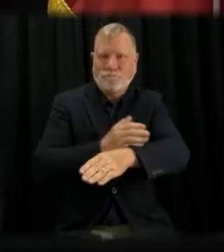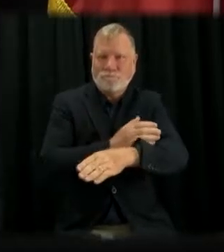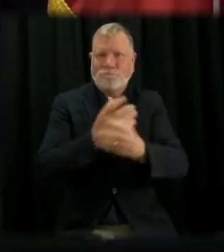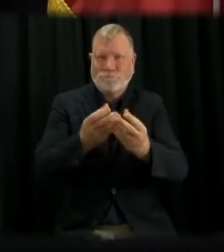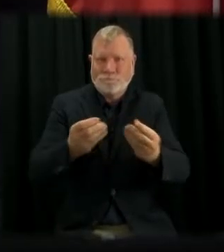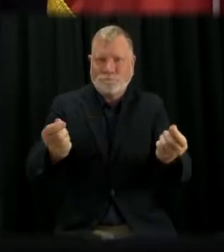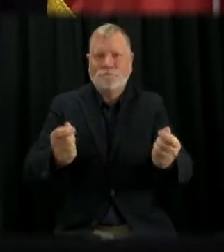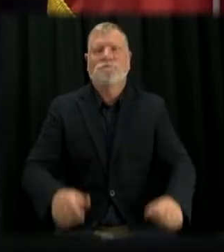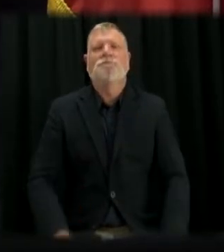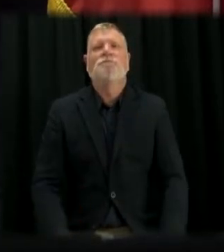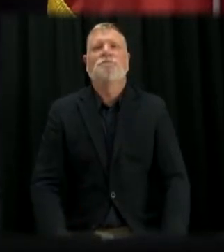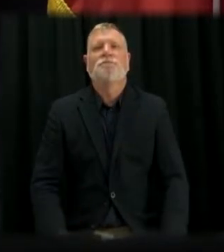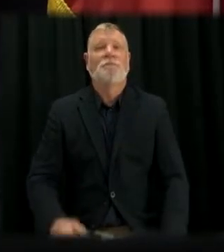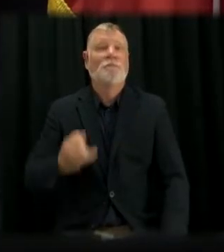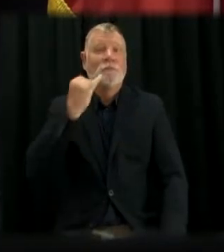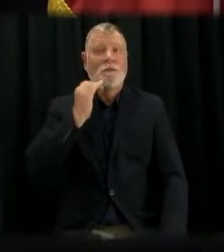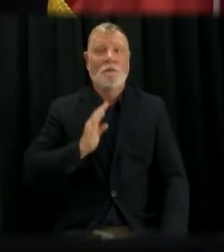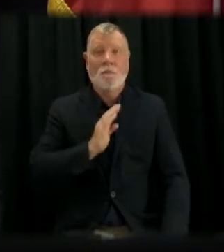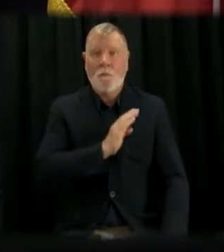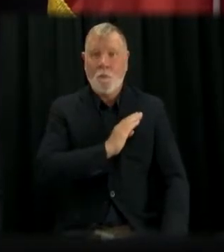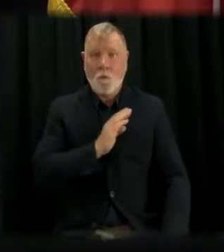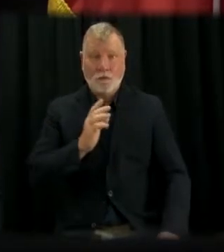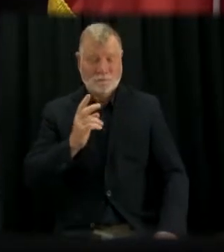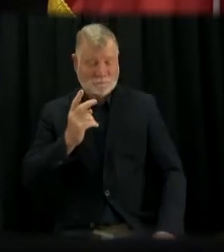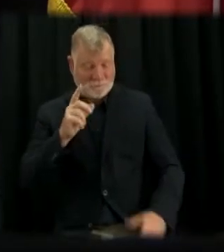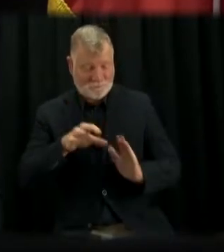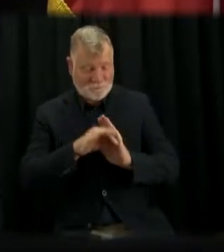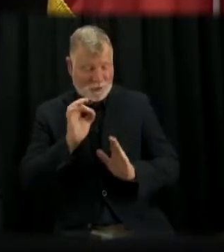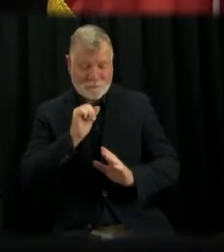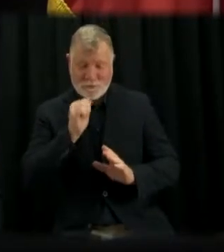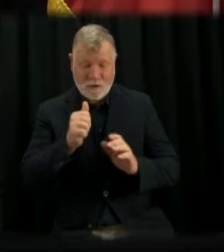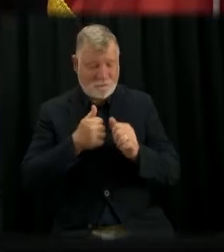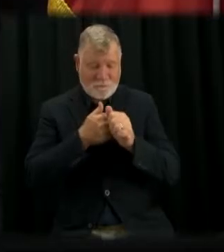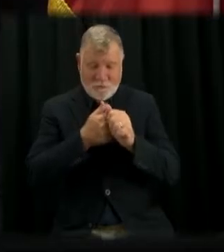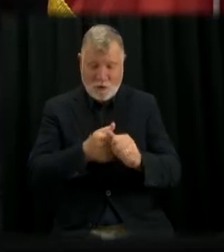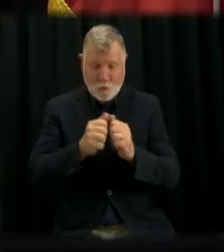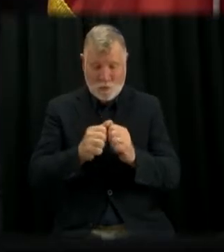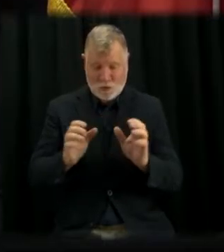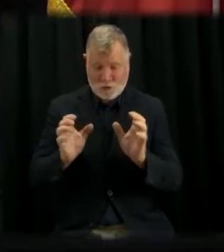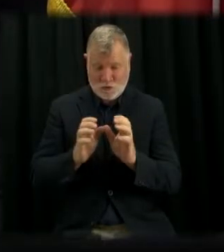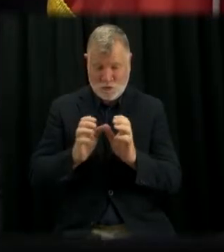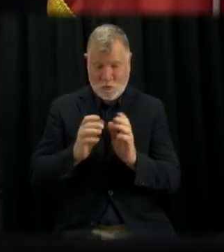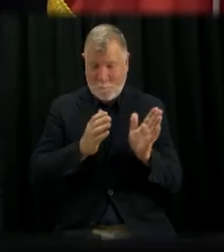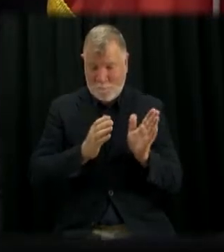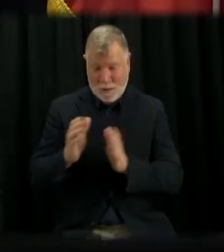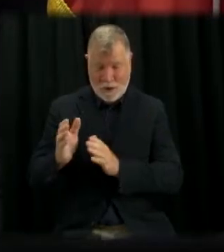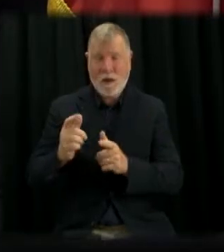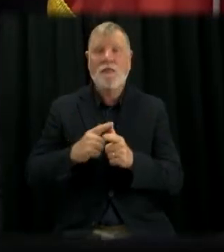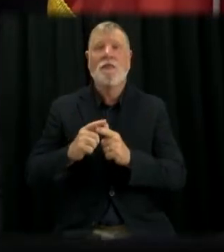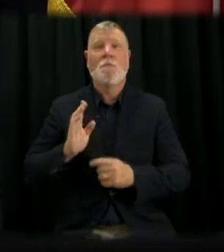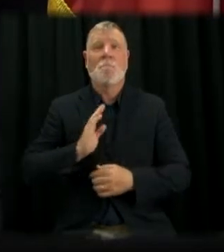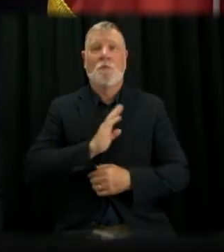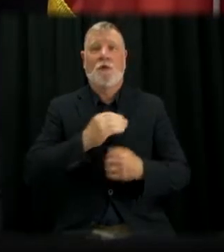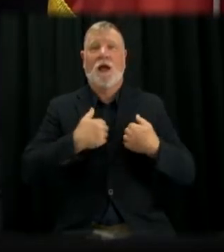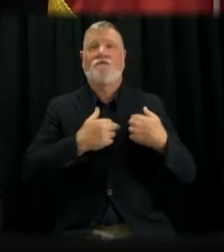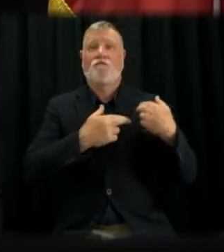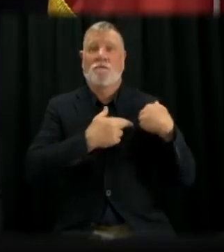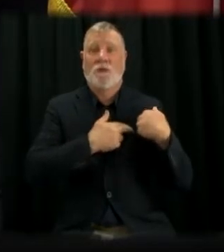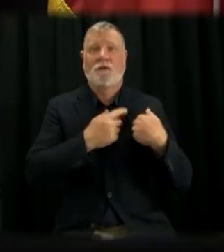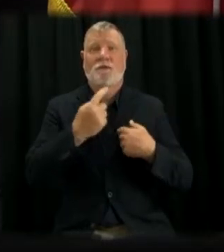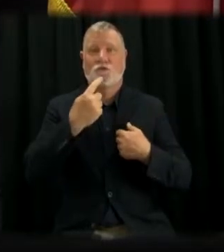prosperidad. Si la Junta encuentra que el presupuesto propuesto por el gobierno es inconsistente con el plan fiscal,